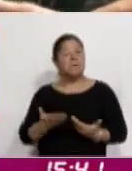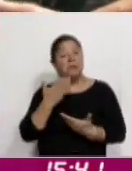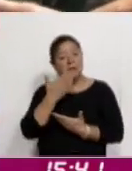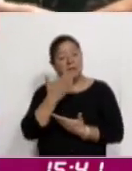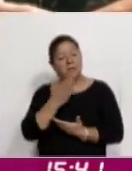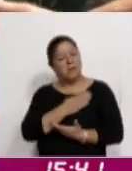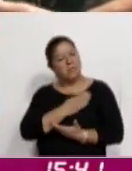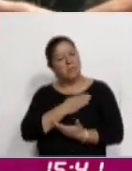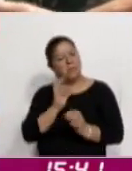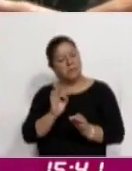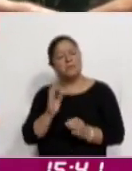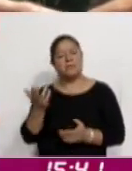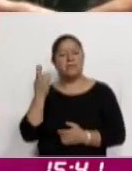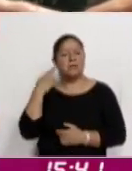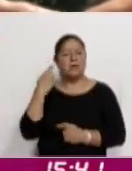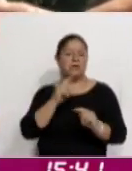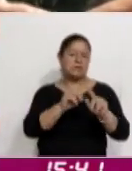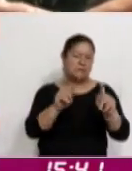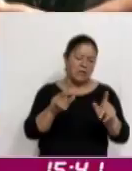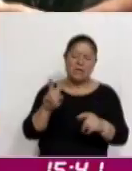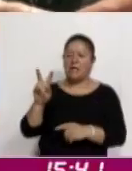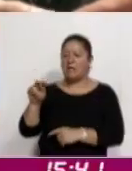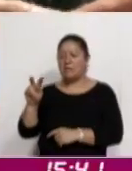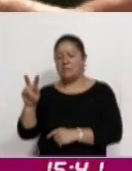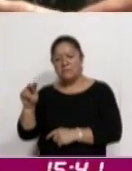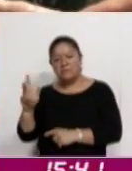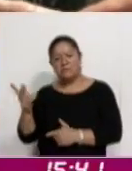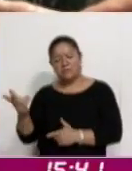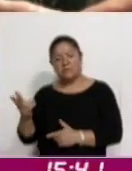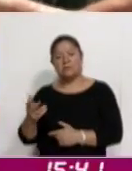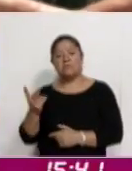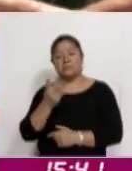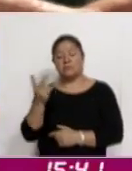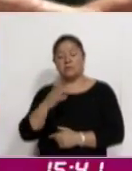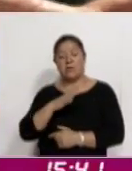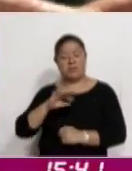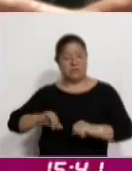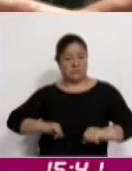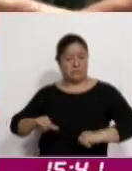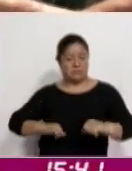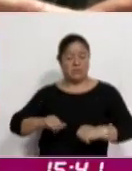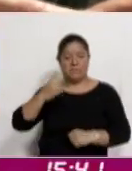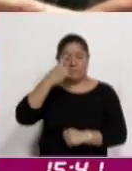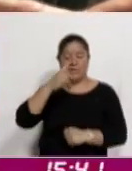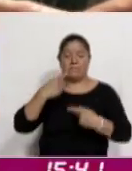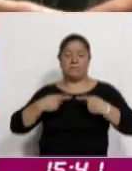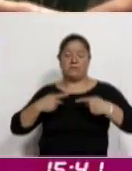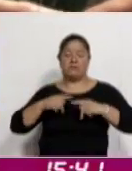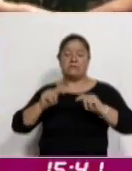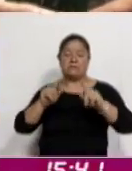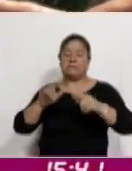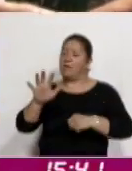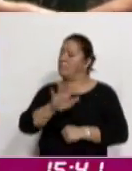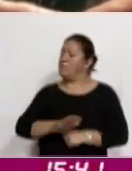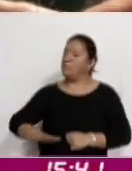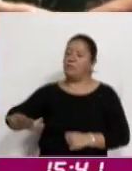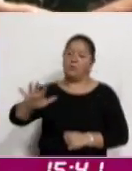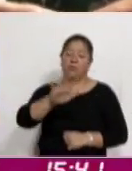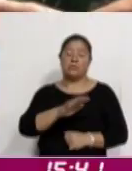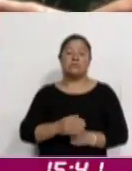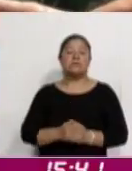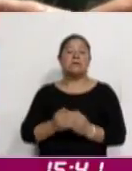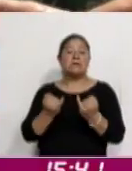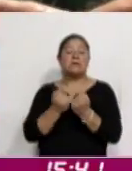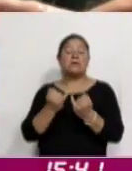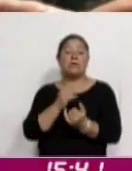y Televisión hagan este evento para pues toda la población de Tlaxcala y los diferentes lugares que